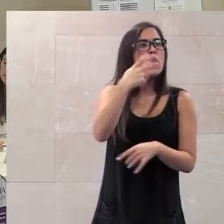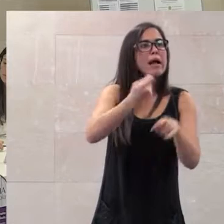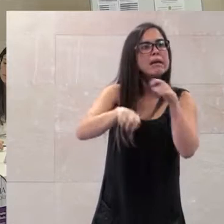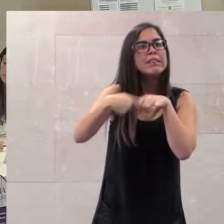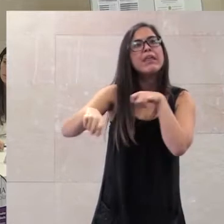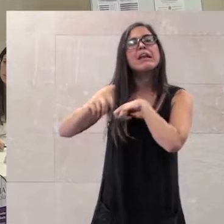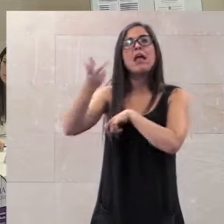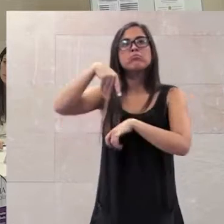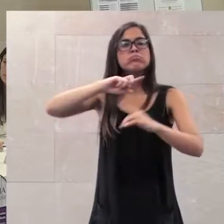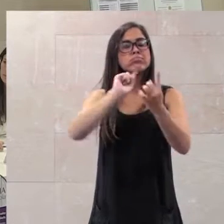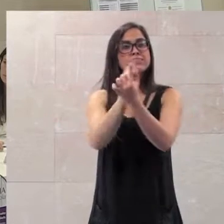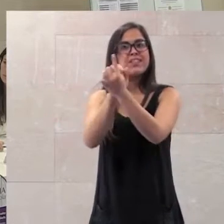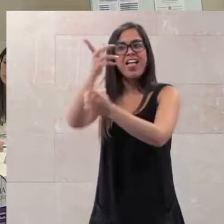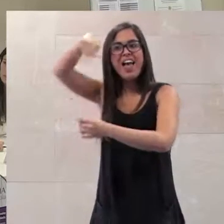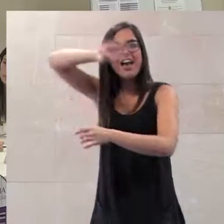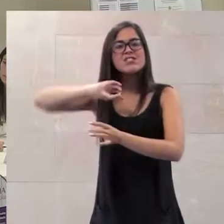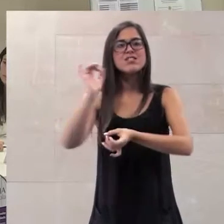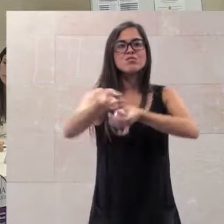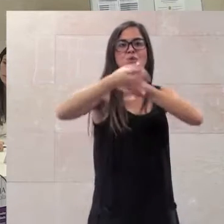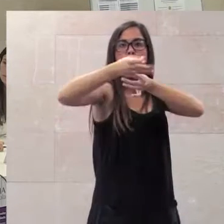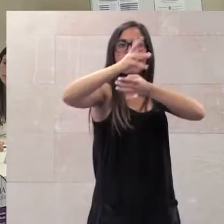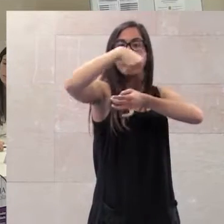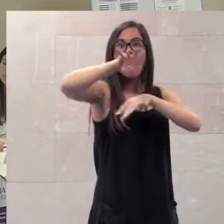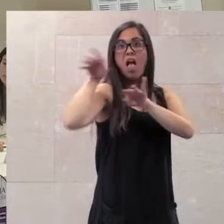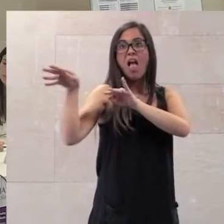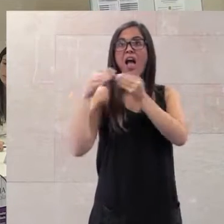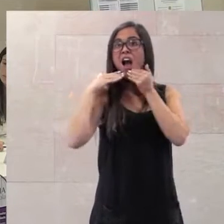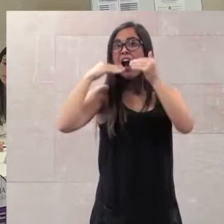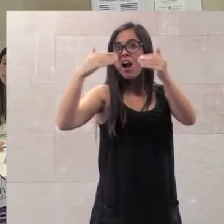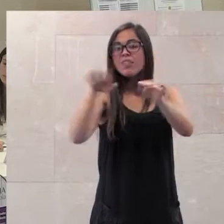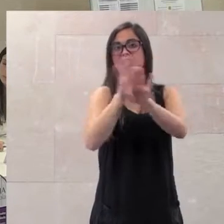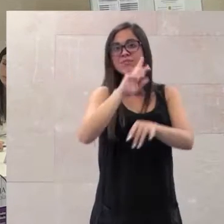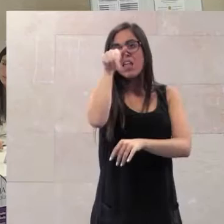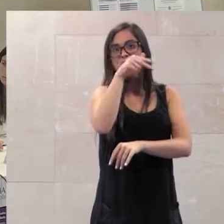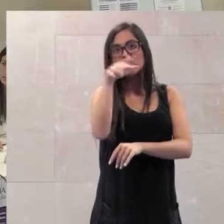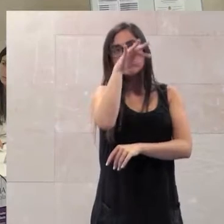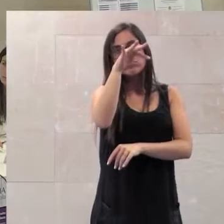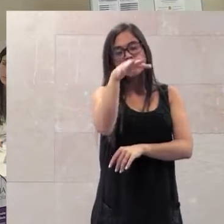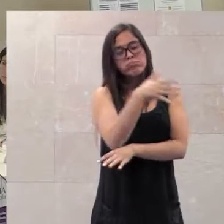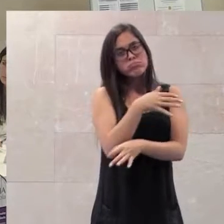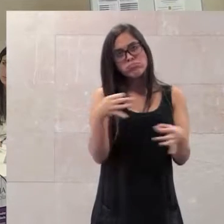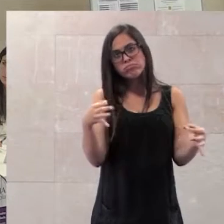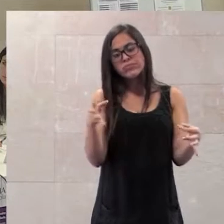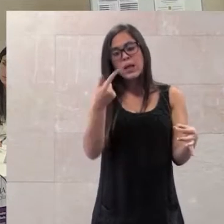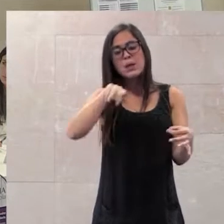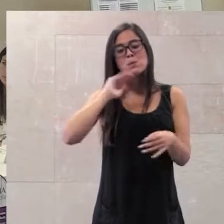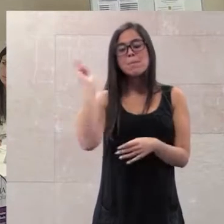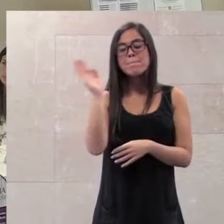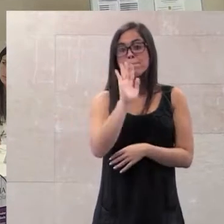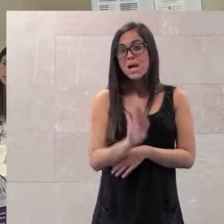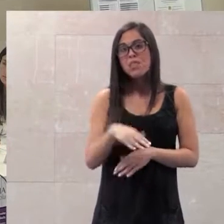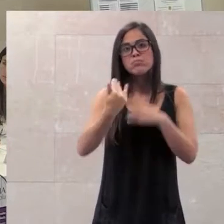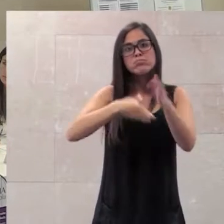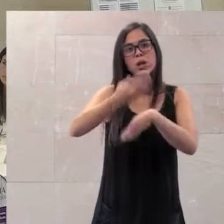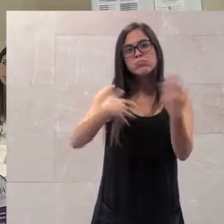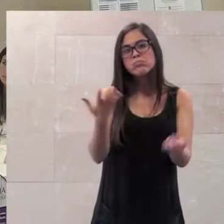les cuentan y ellas hacen una transición con nosotras directa, que desde luego ha tenido unos resultados espectaculares, ¿no? Y hemos podido hacer un proceso, yo esto lo traigo un